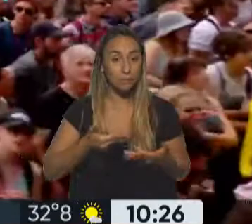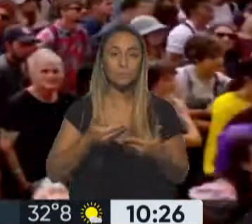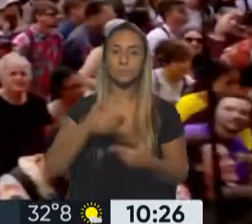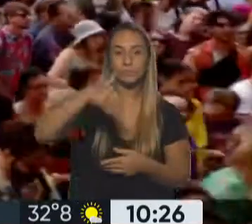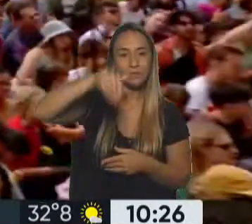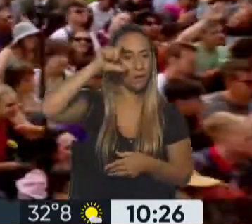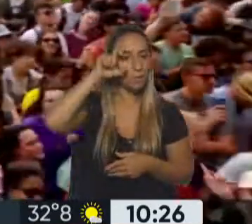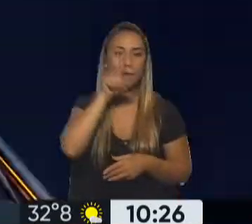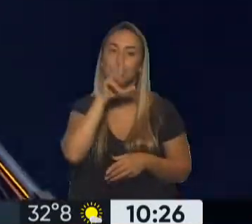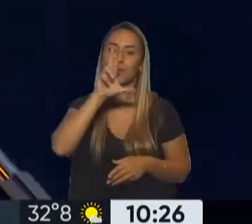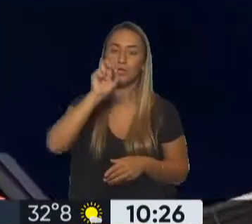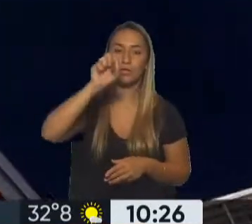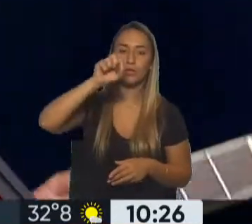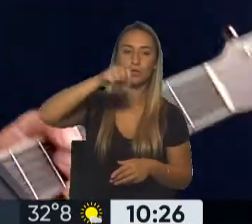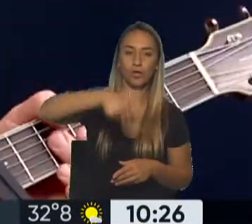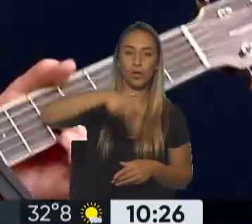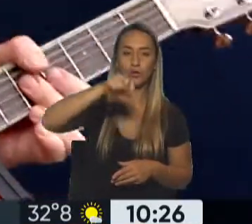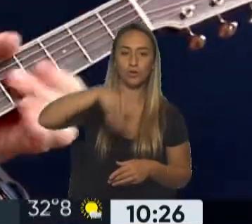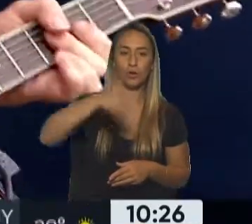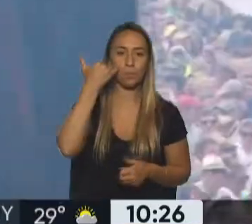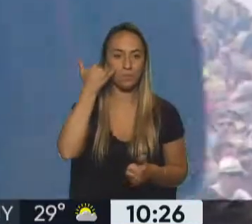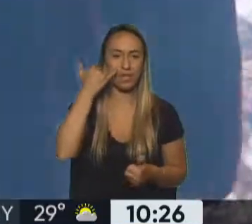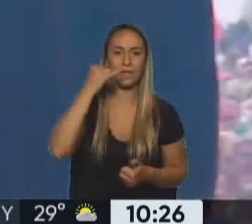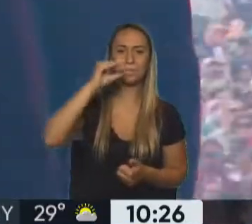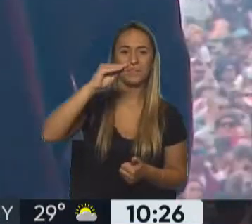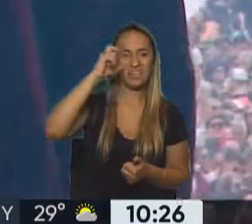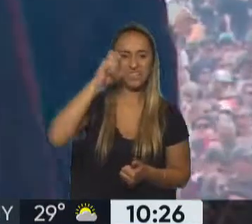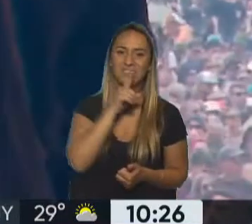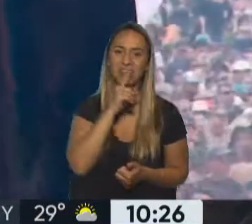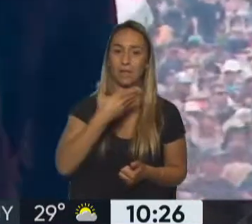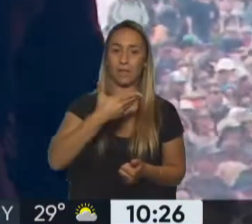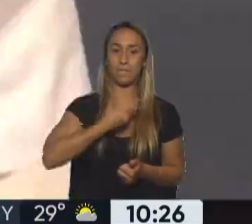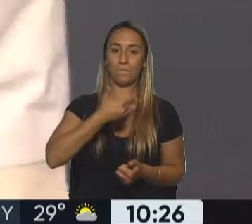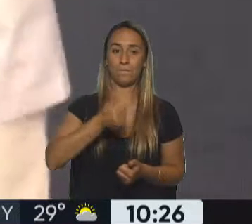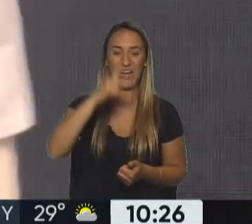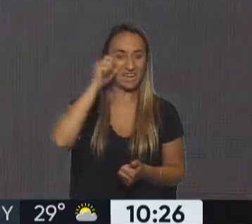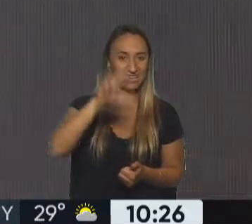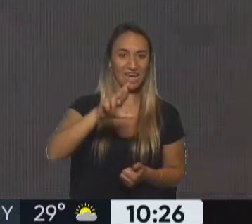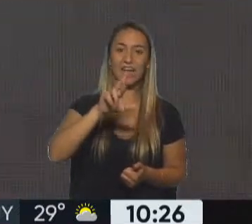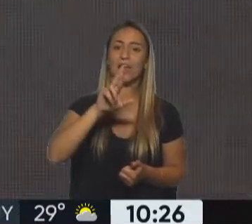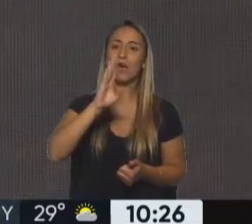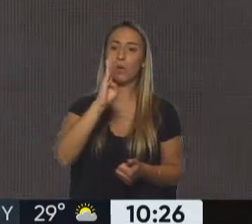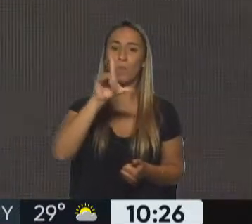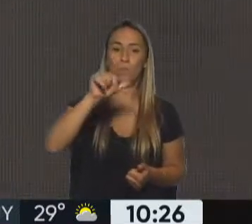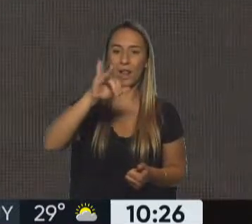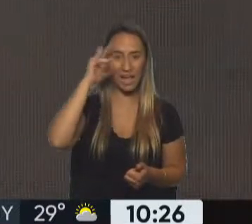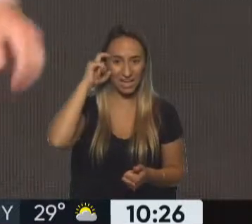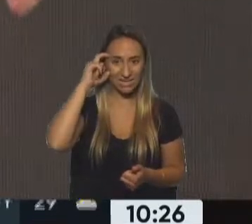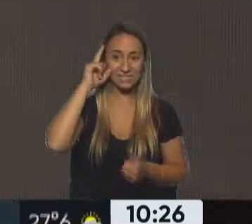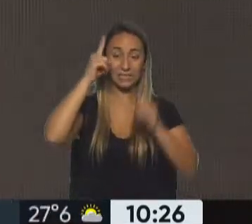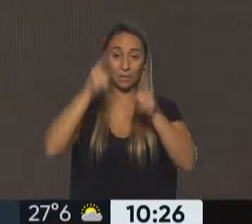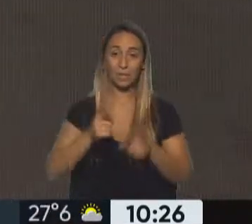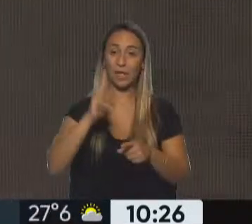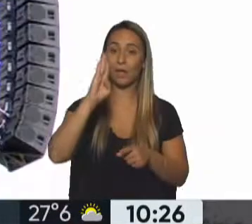Metronomy, la participación de Chet Faker, de Blaze, de Vendra Banhart, que ayer estuvo en el Sideshow en el Complejo C, en el Art Media, de